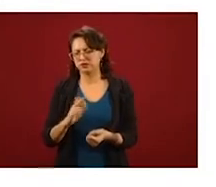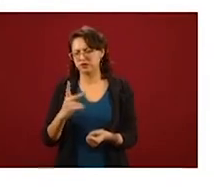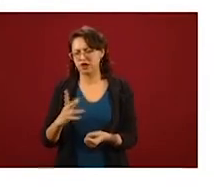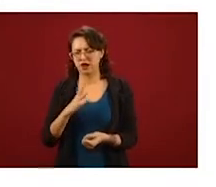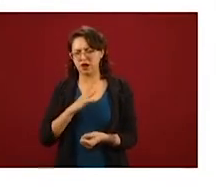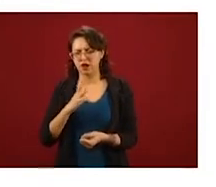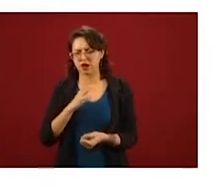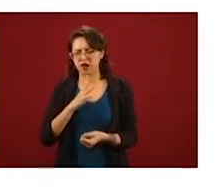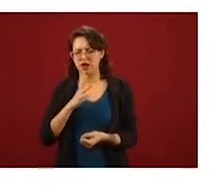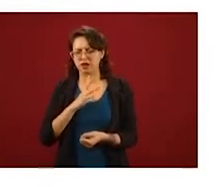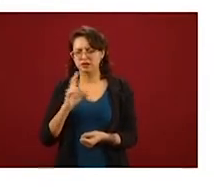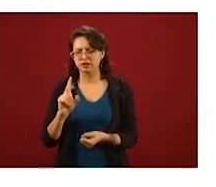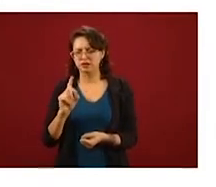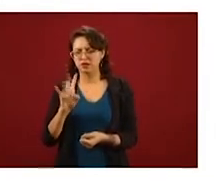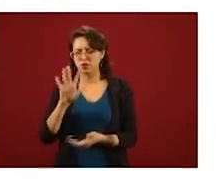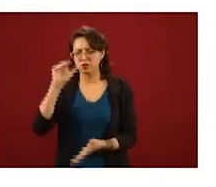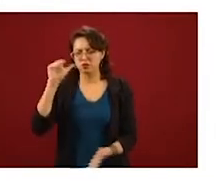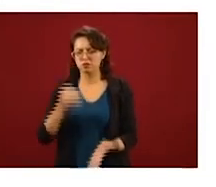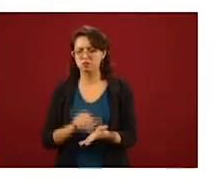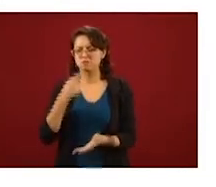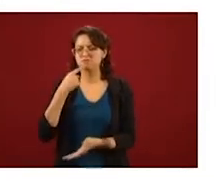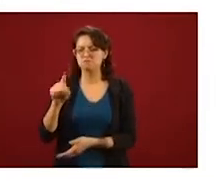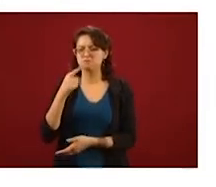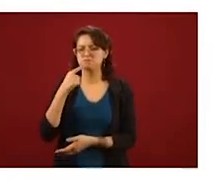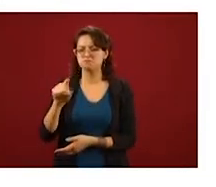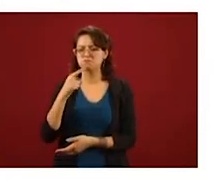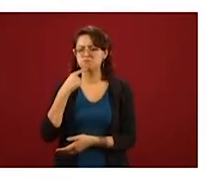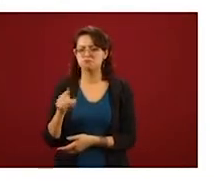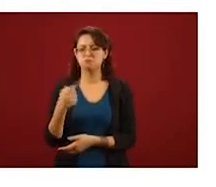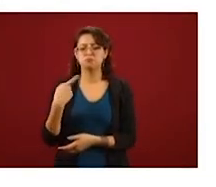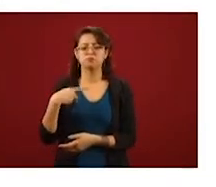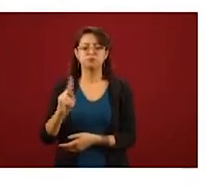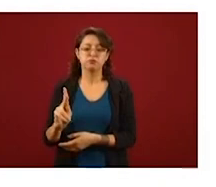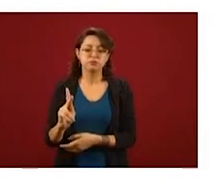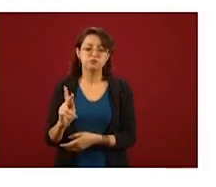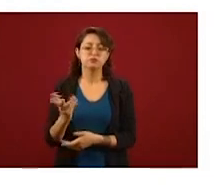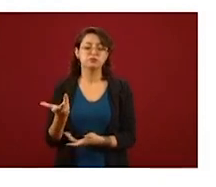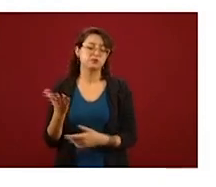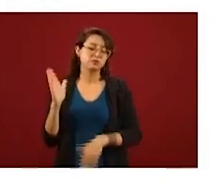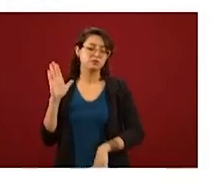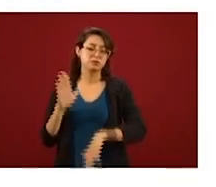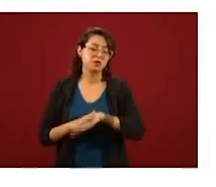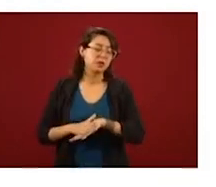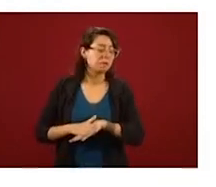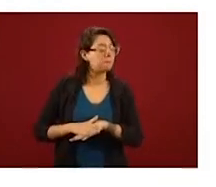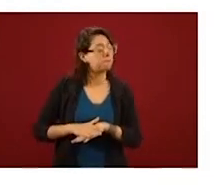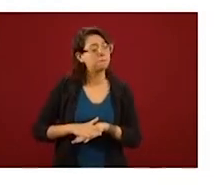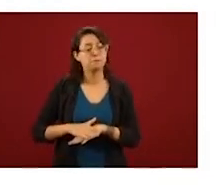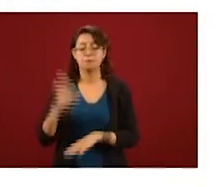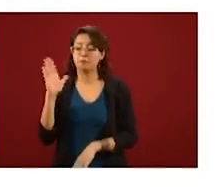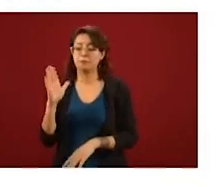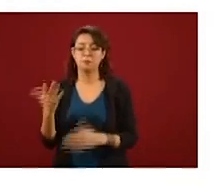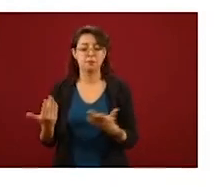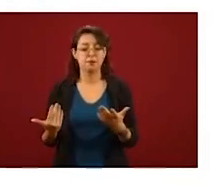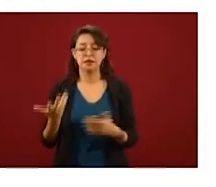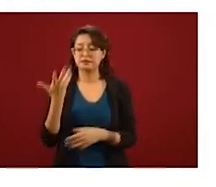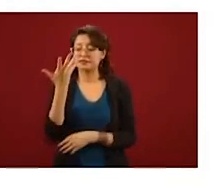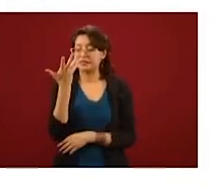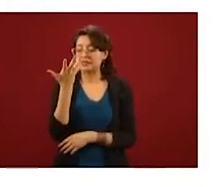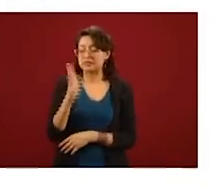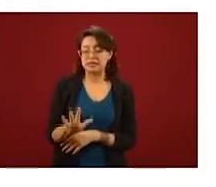denuncias recibidas, pero el top 10, o digamos más bien el top worst, las